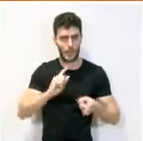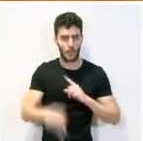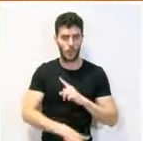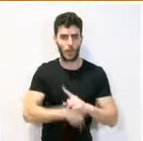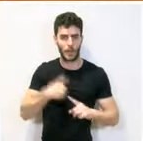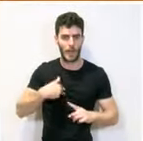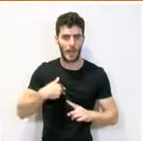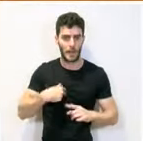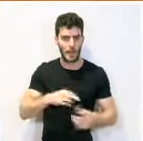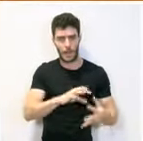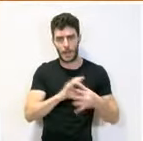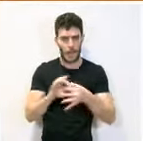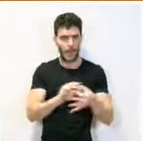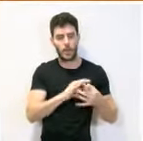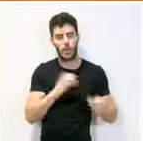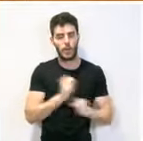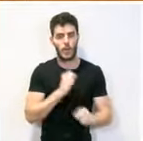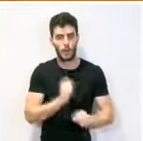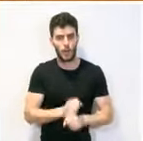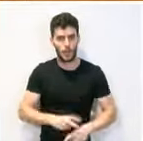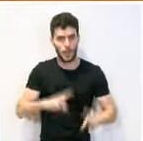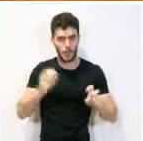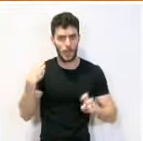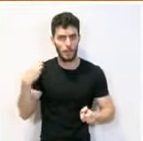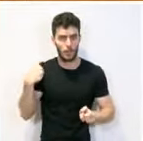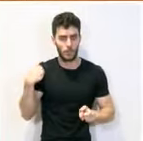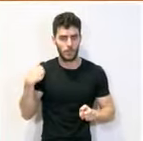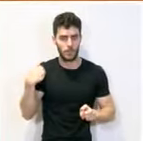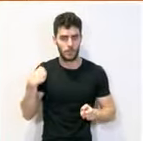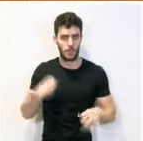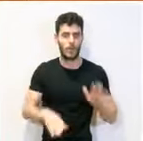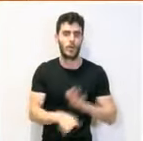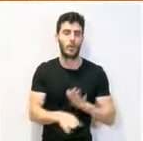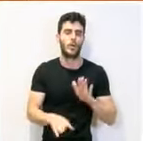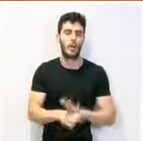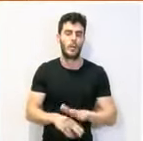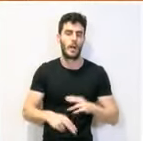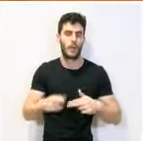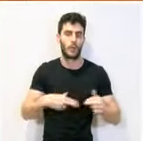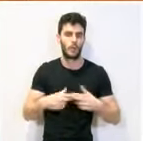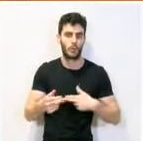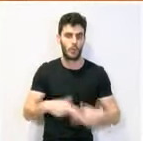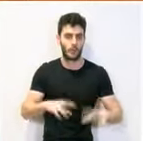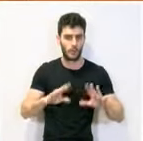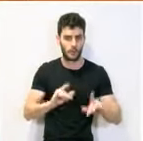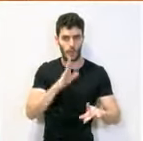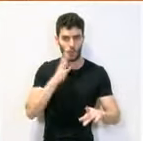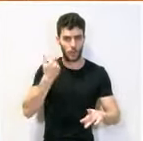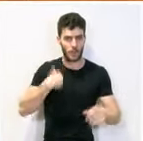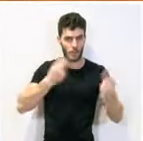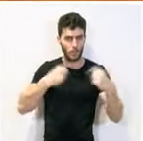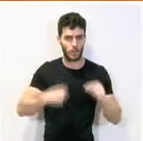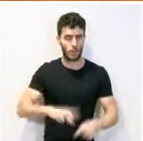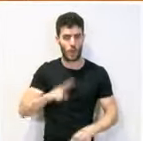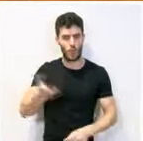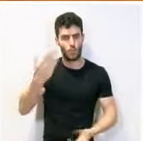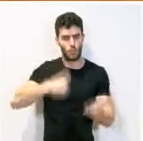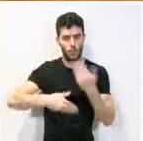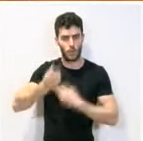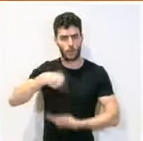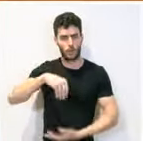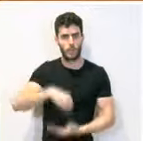de Relaciones Laborales. En ese sentido, eso es lo que hay que seguir construyendo, porque ya hace dos presupuestos que incluíamos